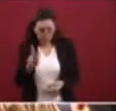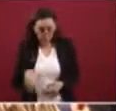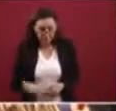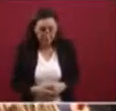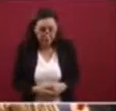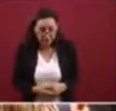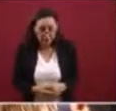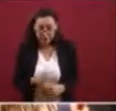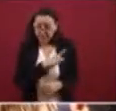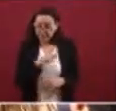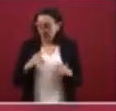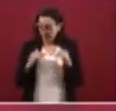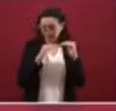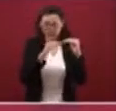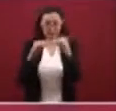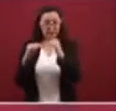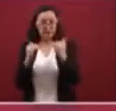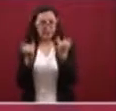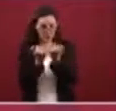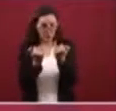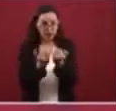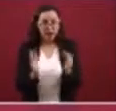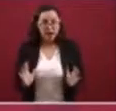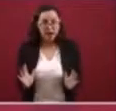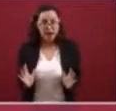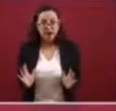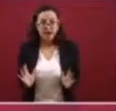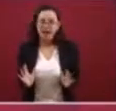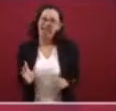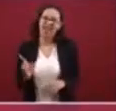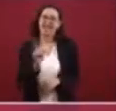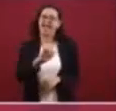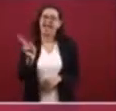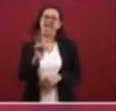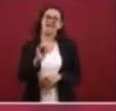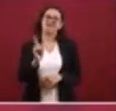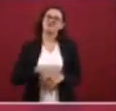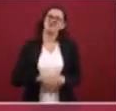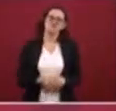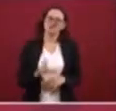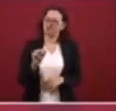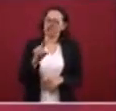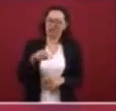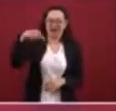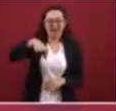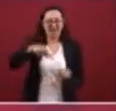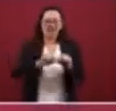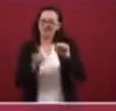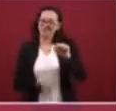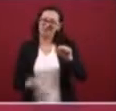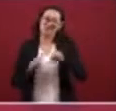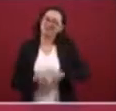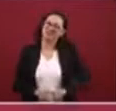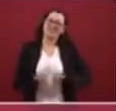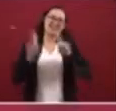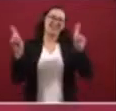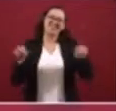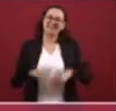resulta de que aquí la globalidad y el libre mercado se